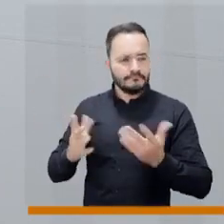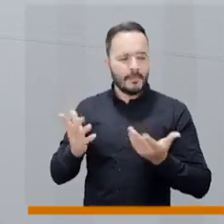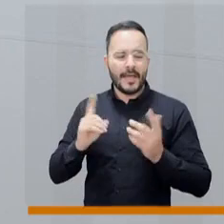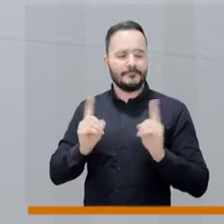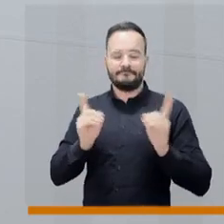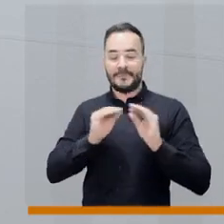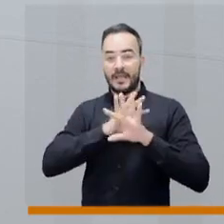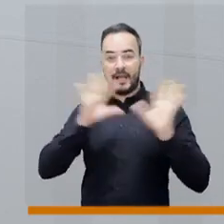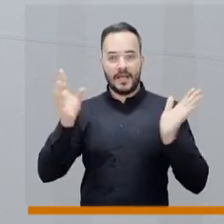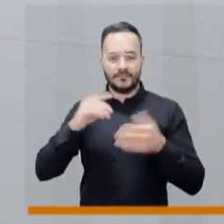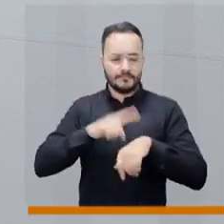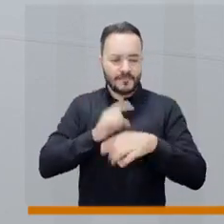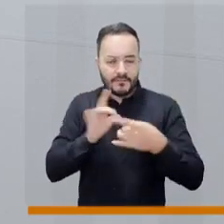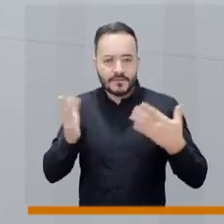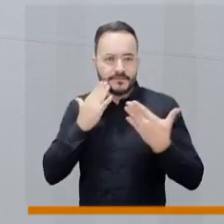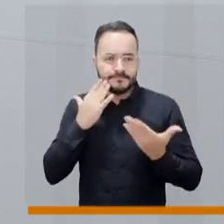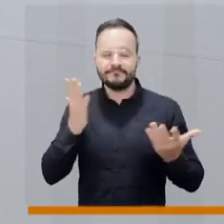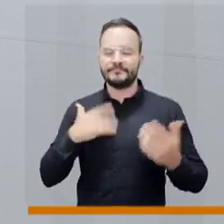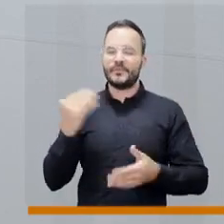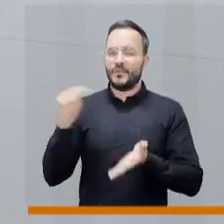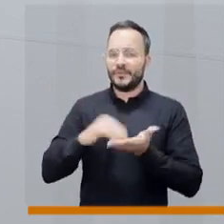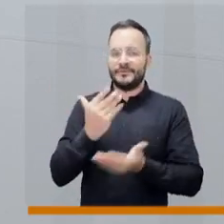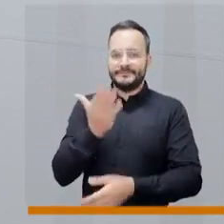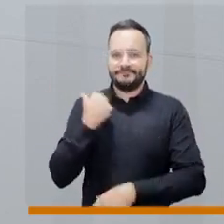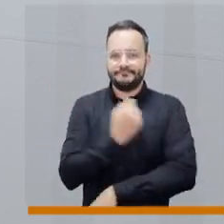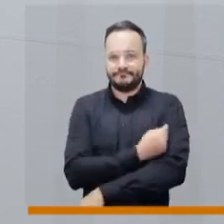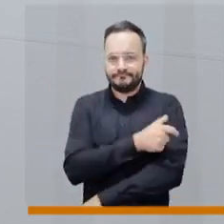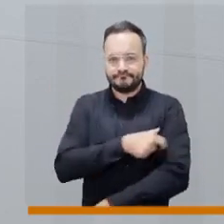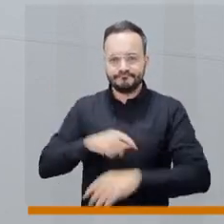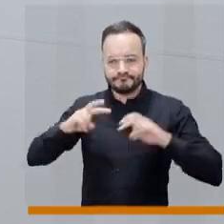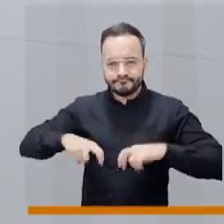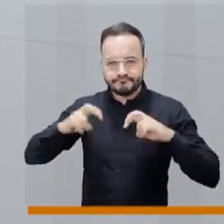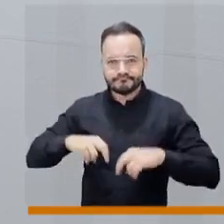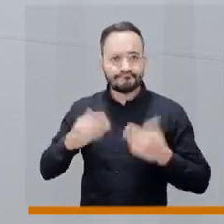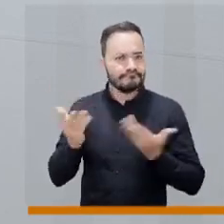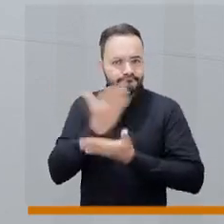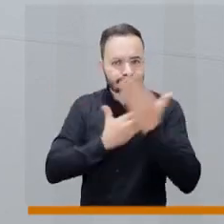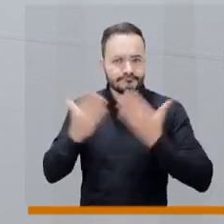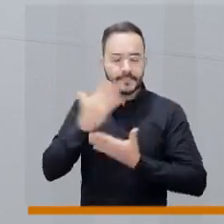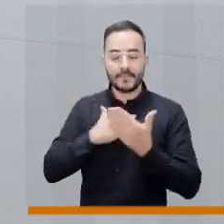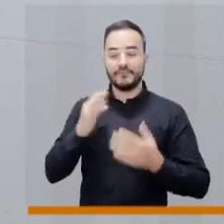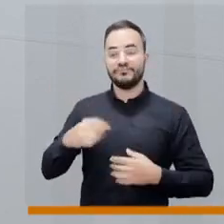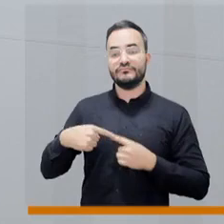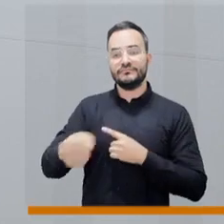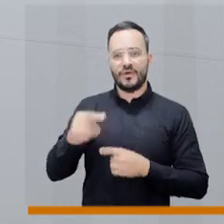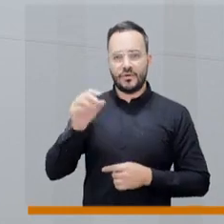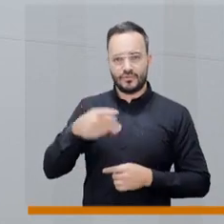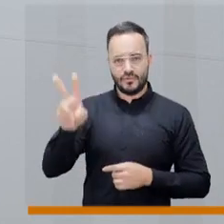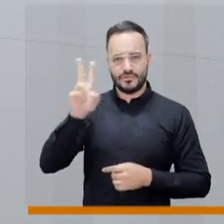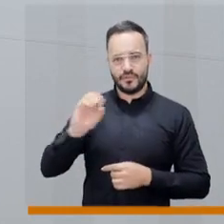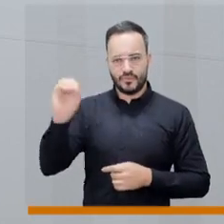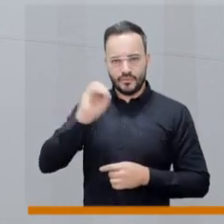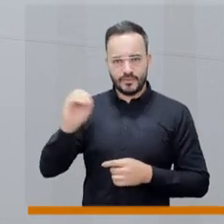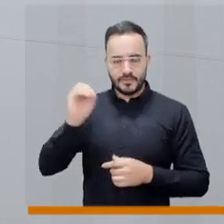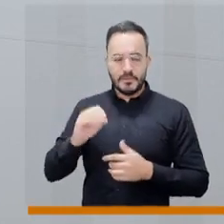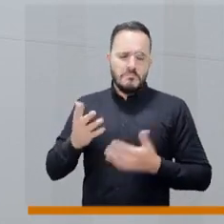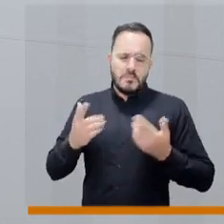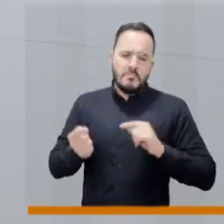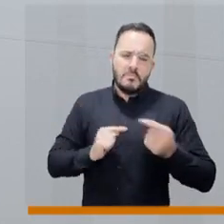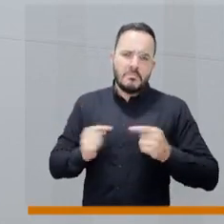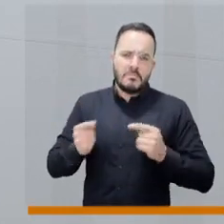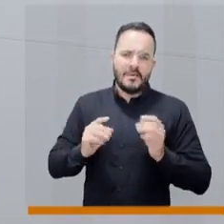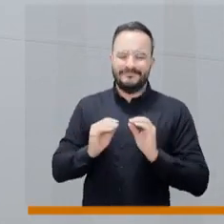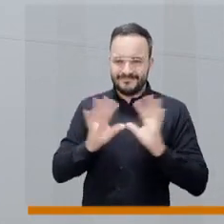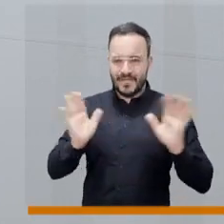los tiempos. Entonces, por eso vamos a citar de nuevo a Comisión Accidental el próximo 12 de octubre para poder debatir, y más que debatir, hacer